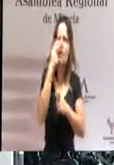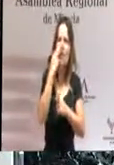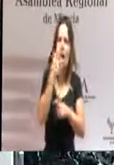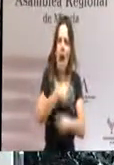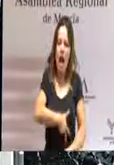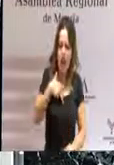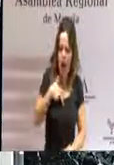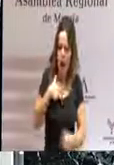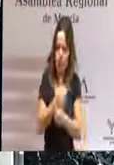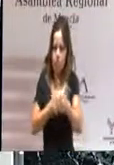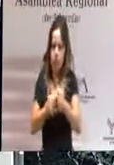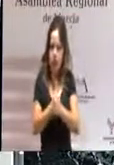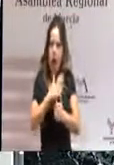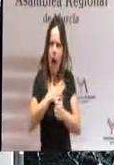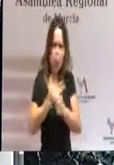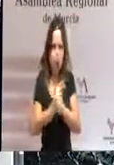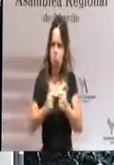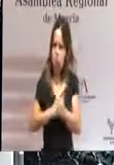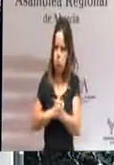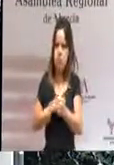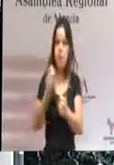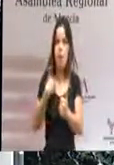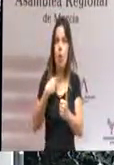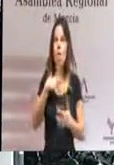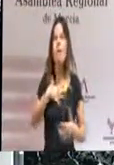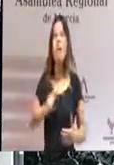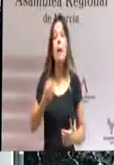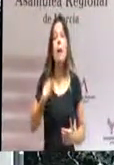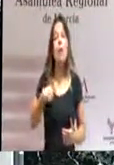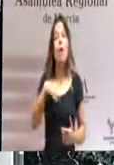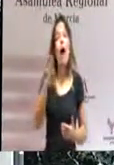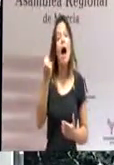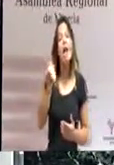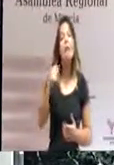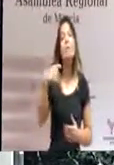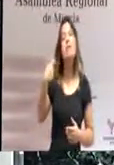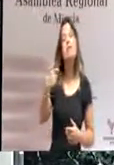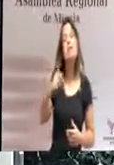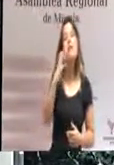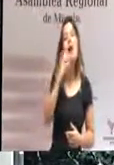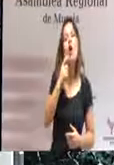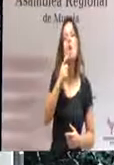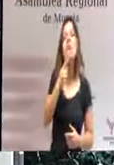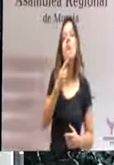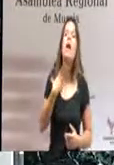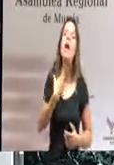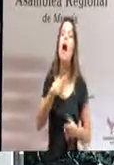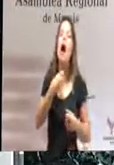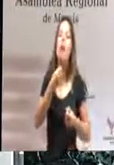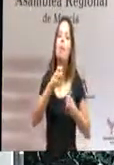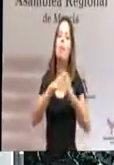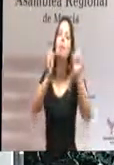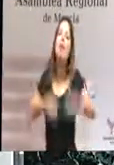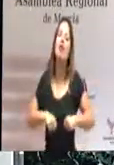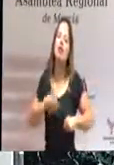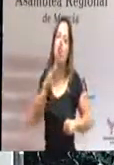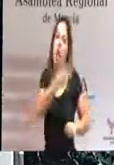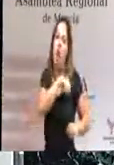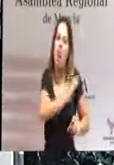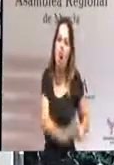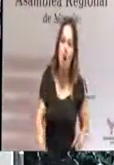particulares, de valentía, como la del presidente Rajoy en el día de ayer, anunciando un pacto nacional del agua o licitando